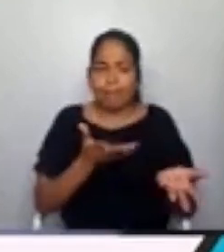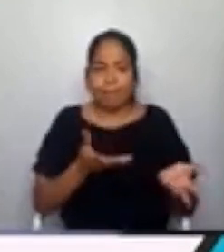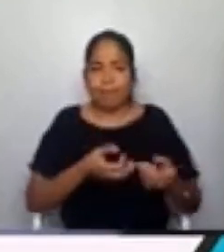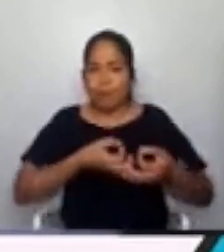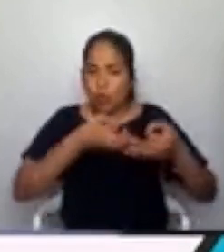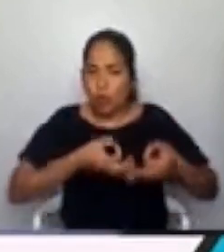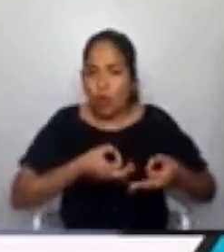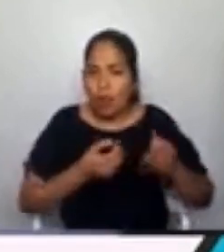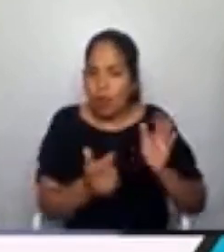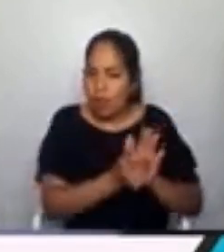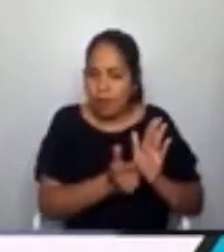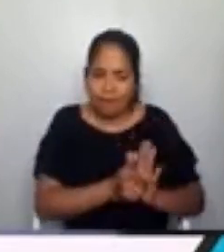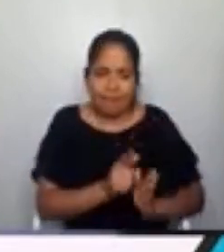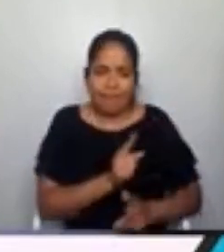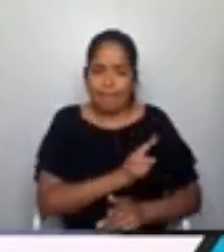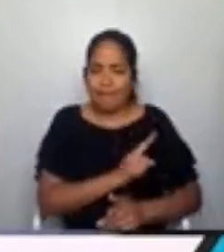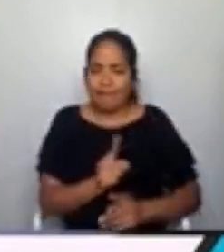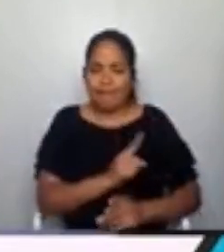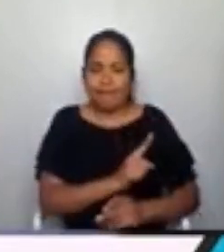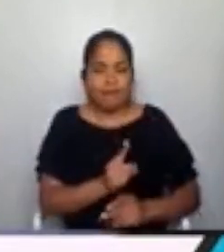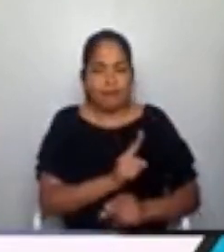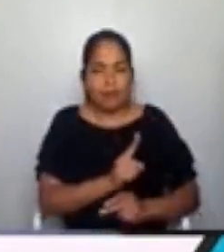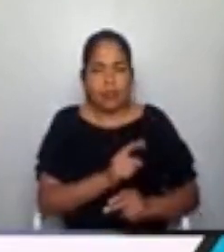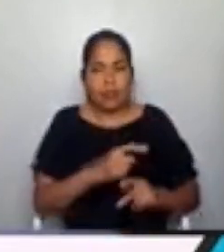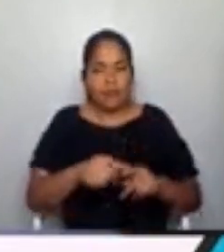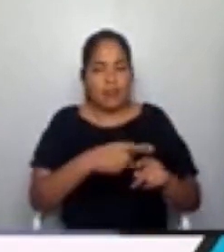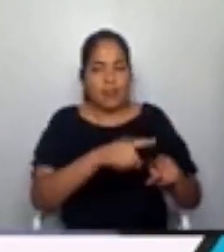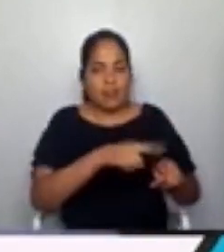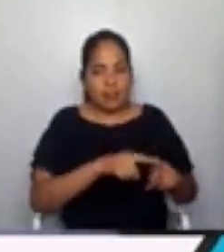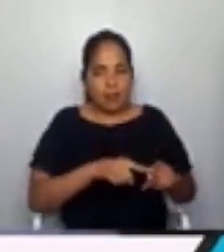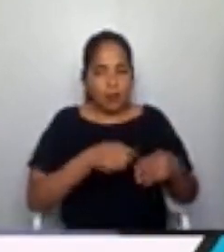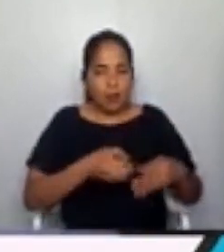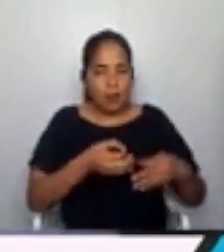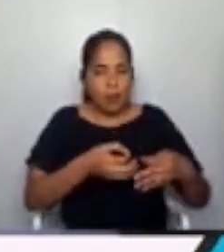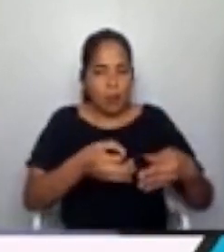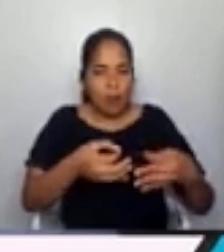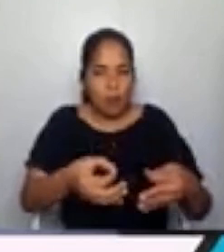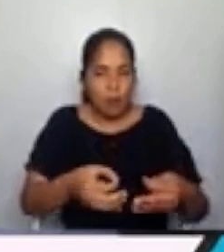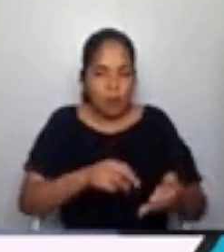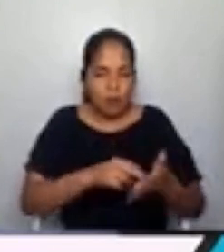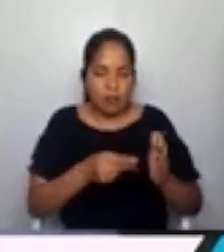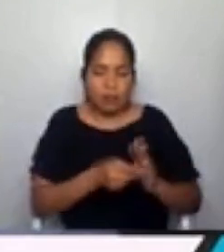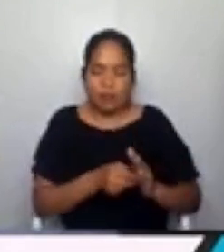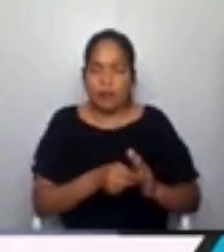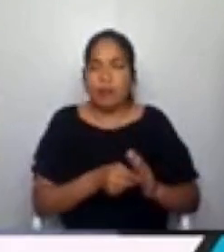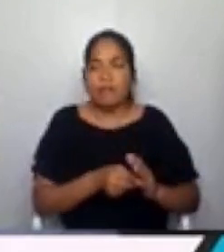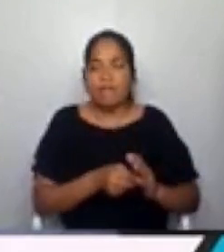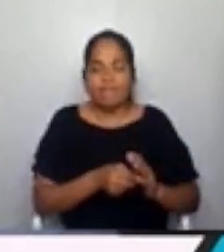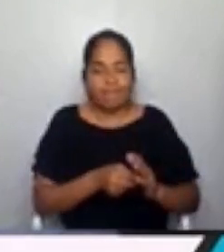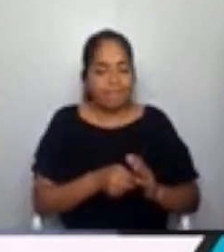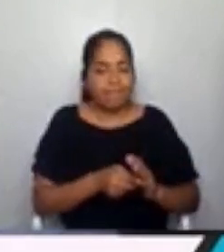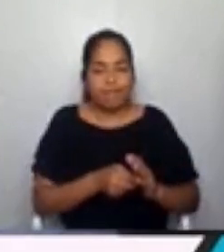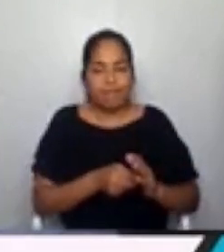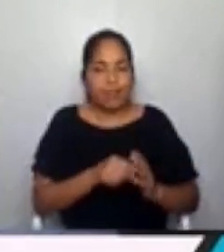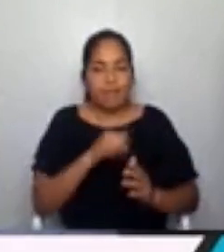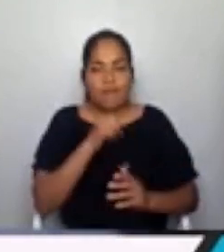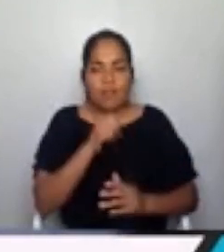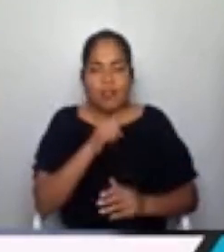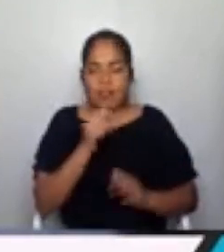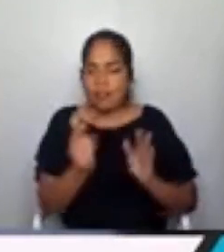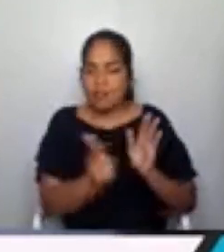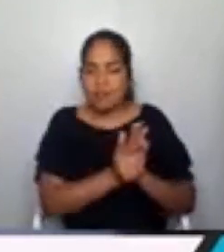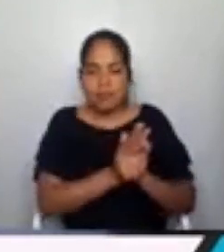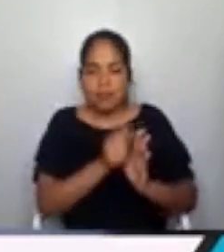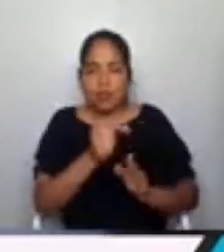conducto regular es concretamente fraudulento. ¿Y cómo de esta manera se ha permitido que esta empresa se